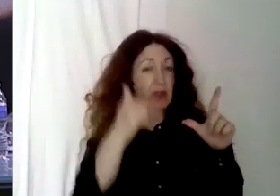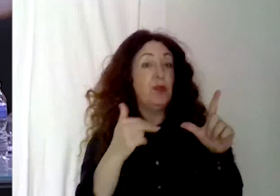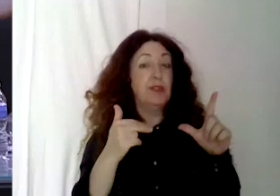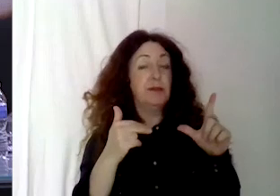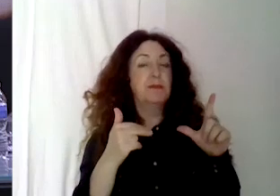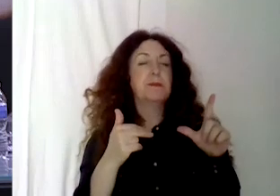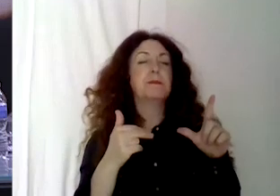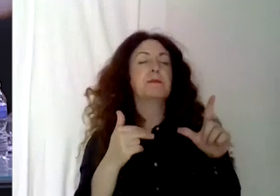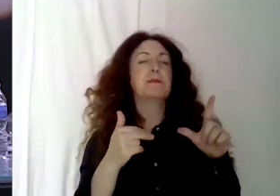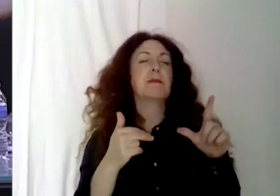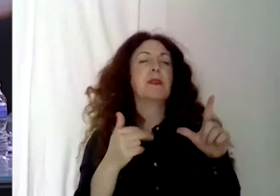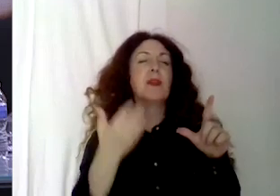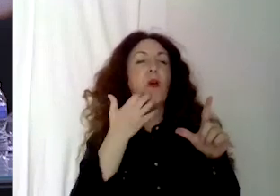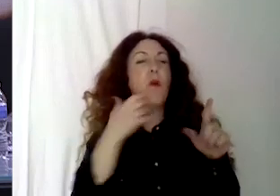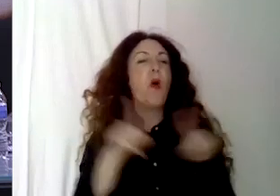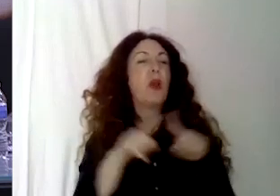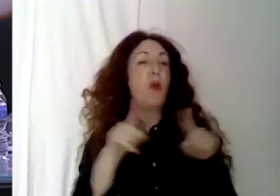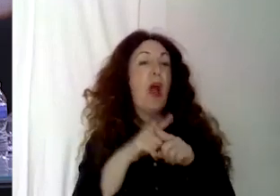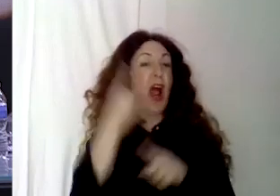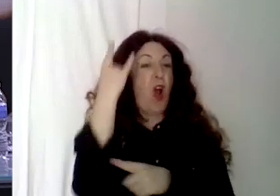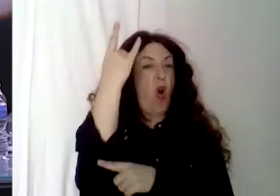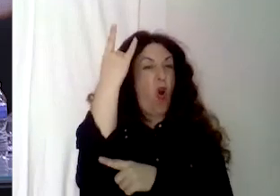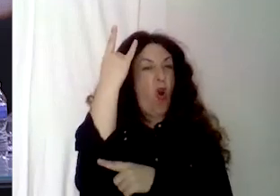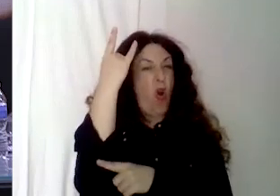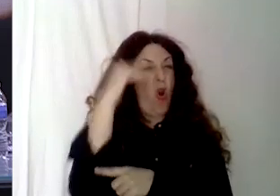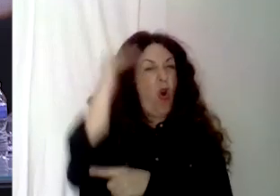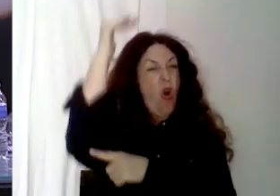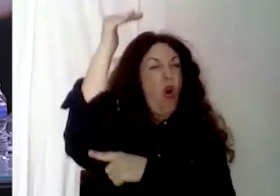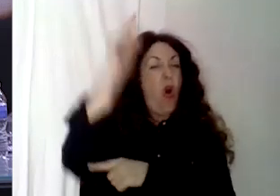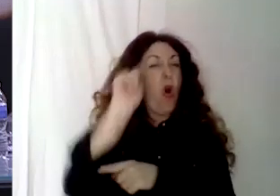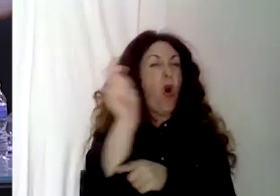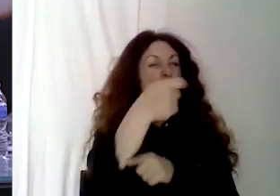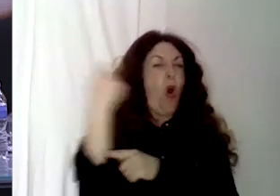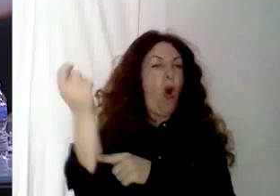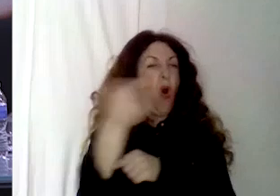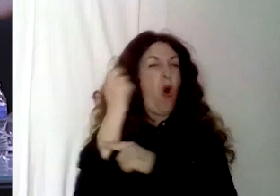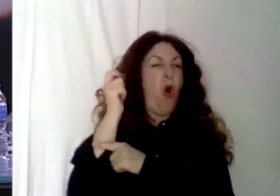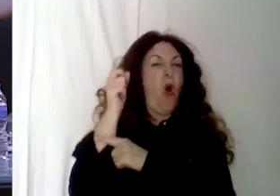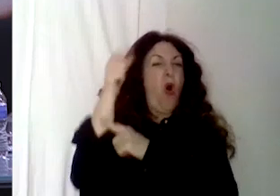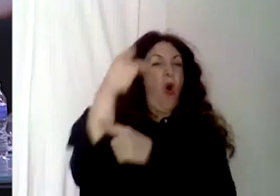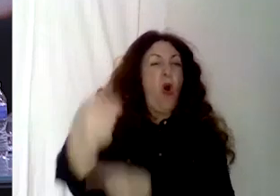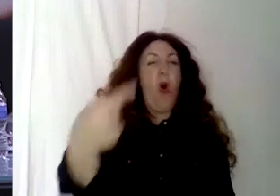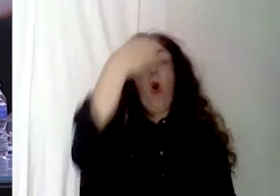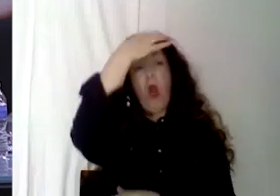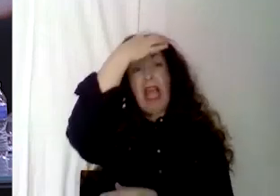claro, como Goliat, la cabeza esa. Lo miras de cerca, lo miraba yo